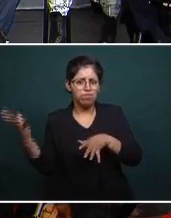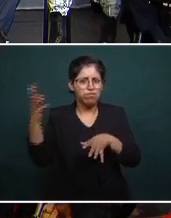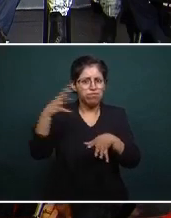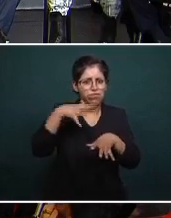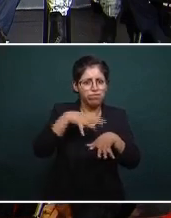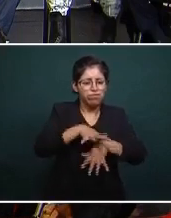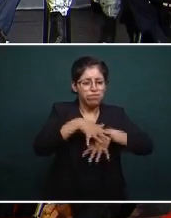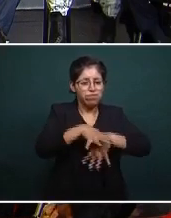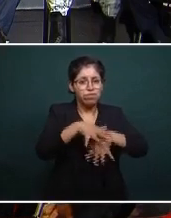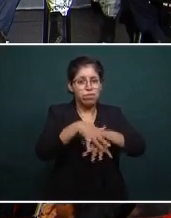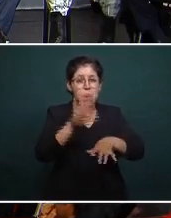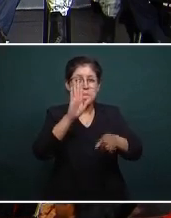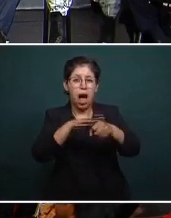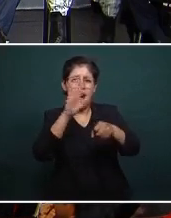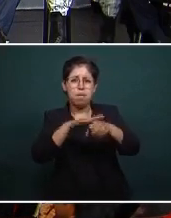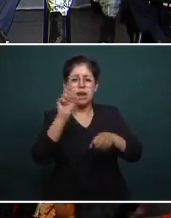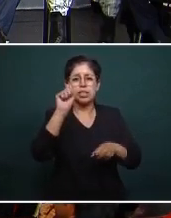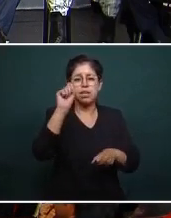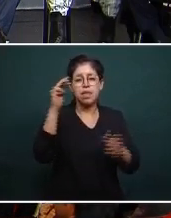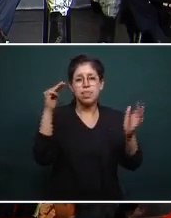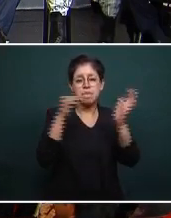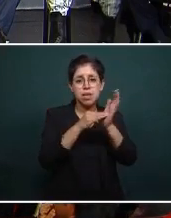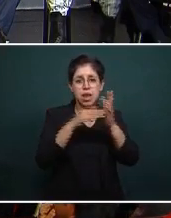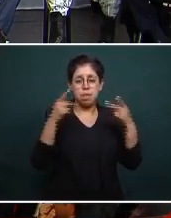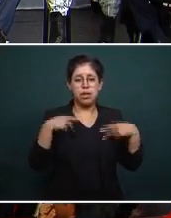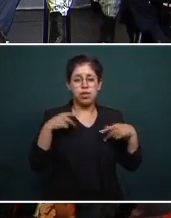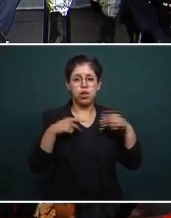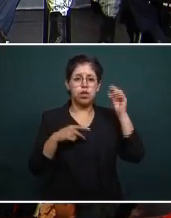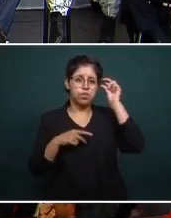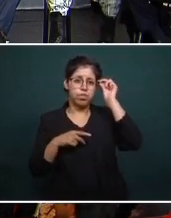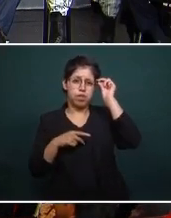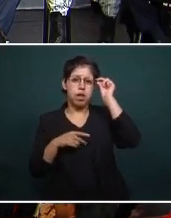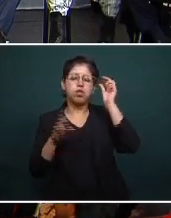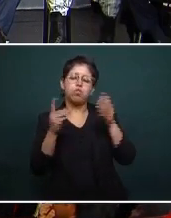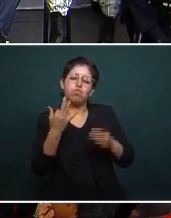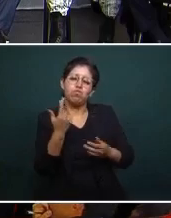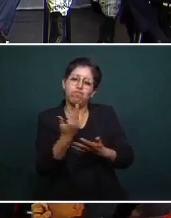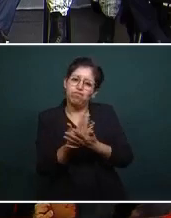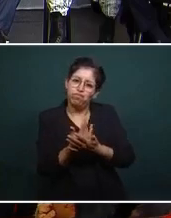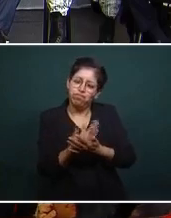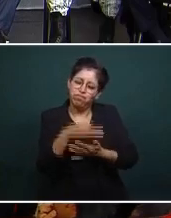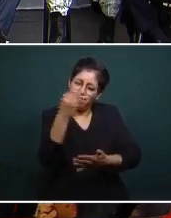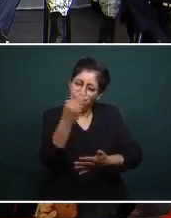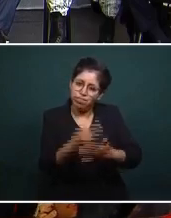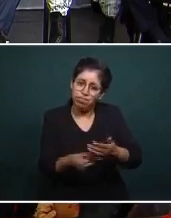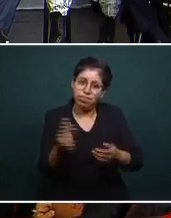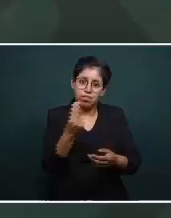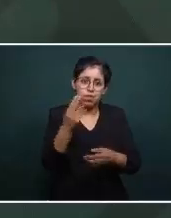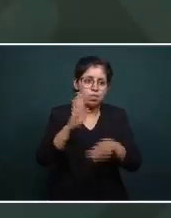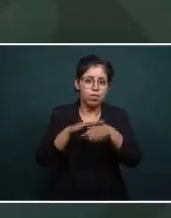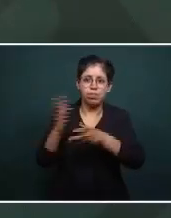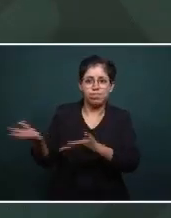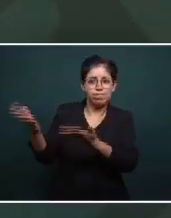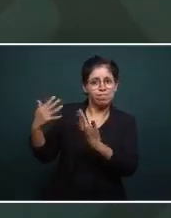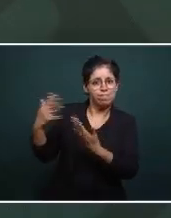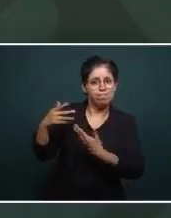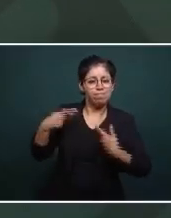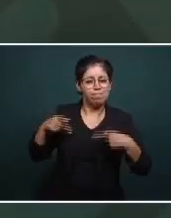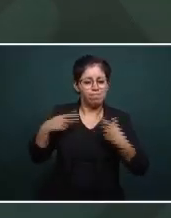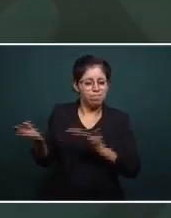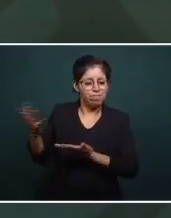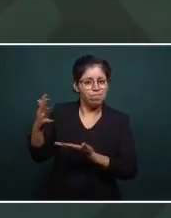de 20.000 elementos. Además que es un proceso de reclutamiento,